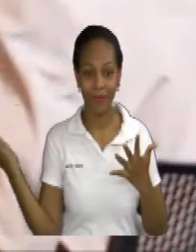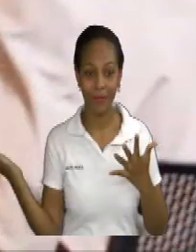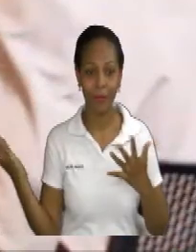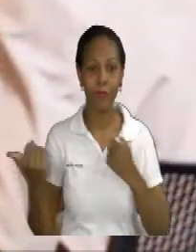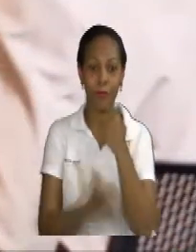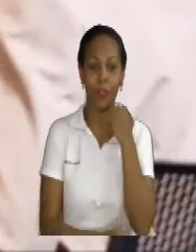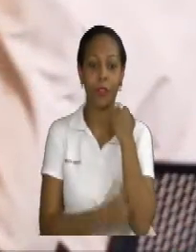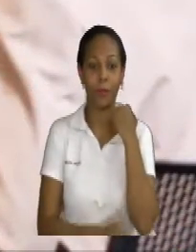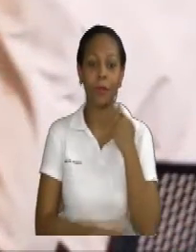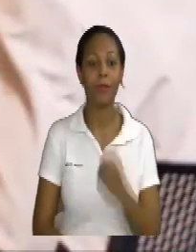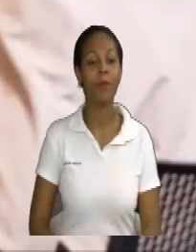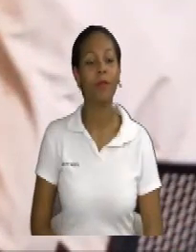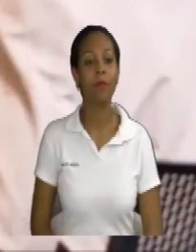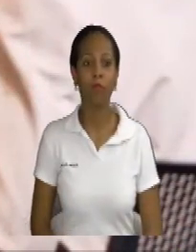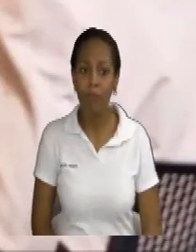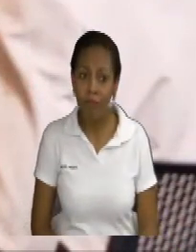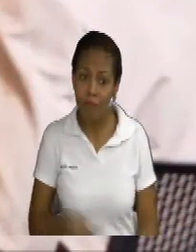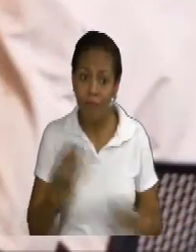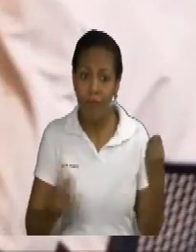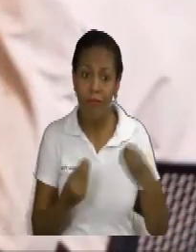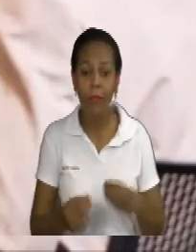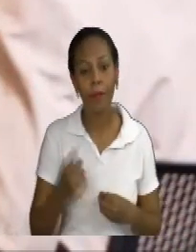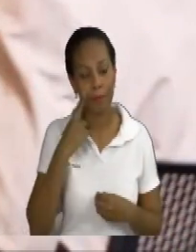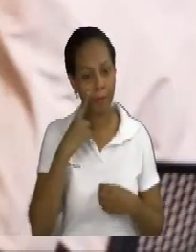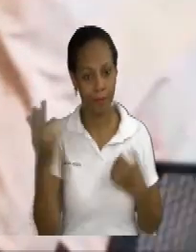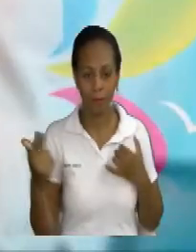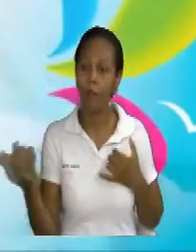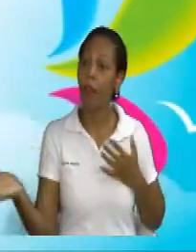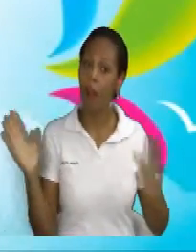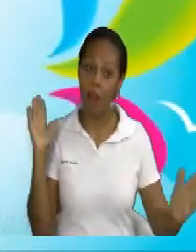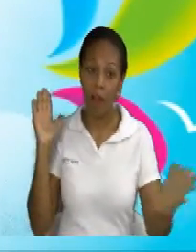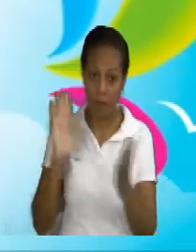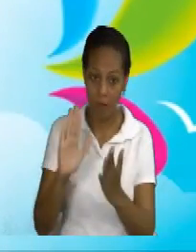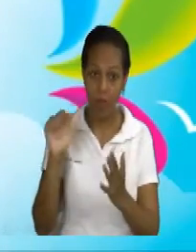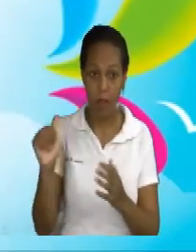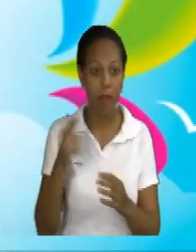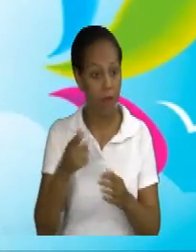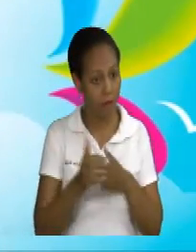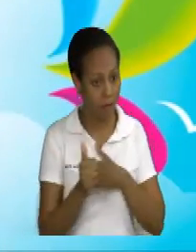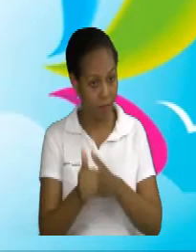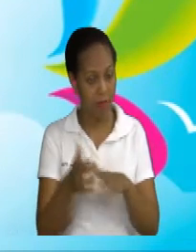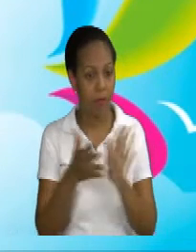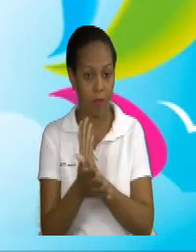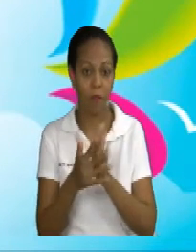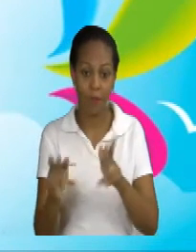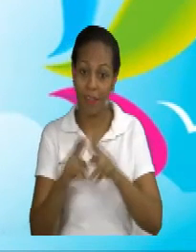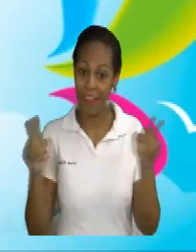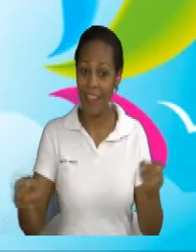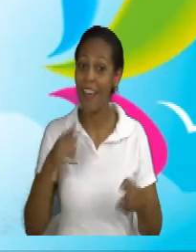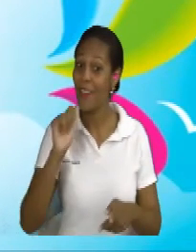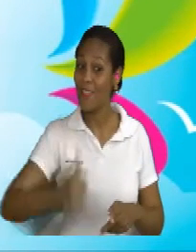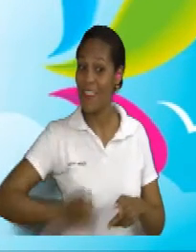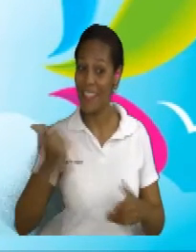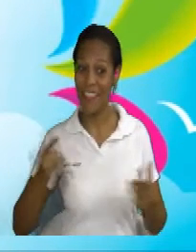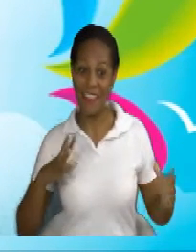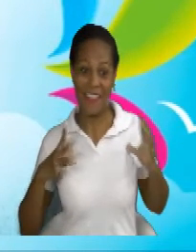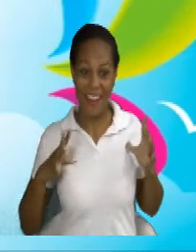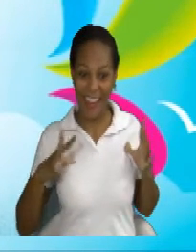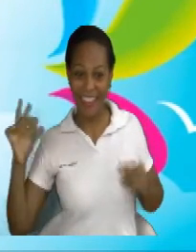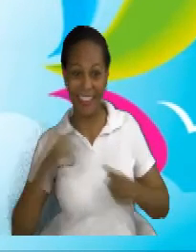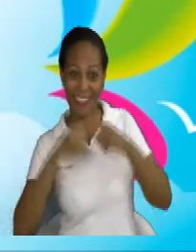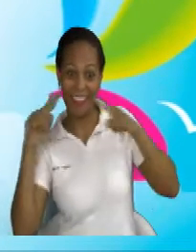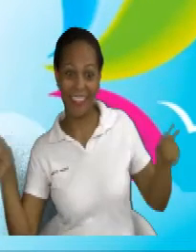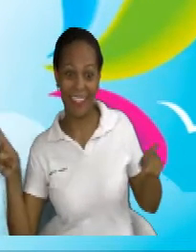Boyacá. Comunícate con una de nuestras asesoras para más información. Vive las vacaciones de otra manera, porque